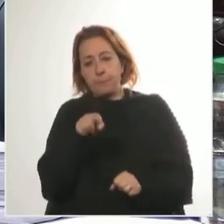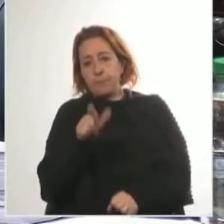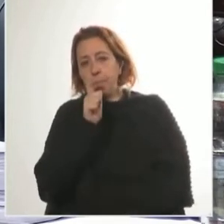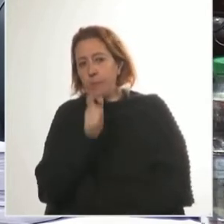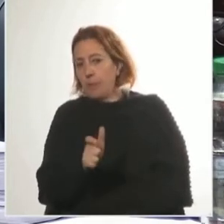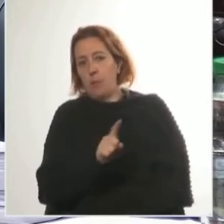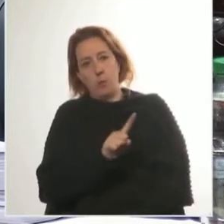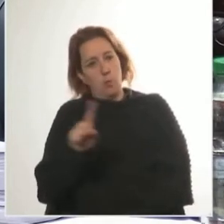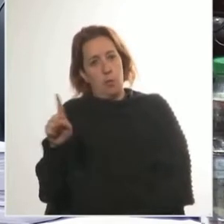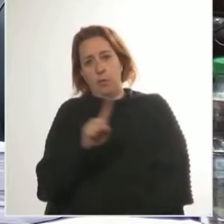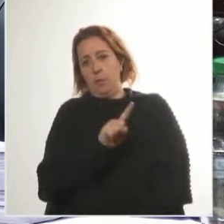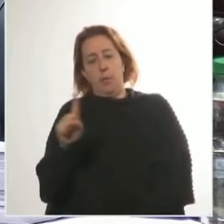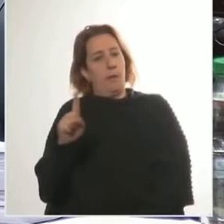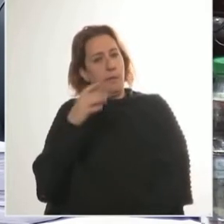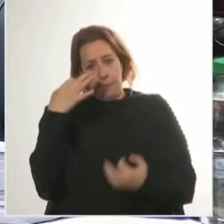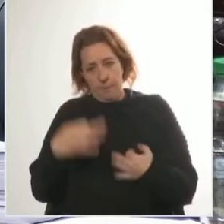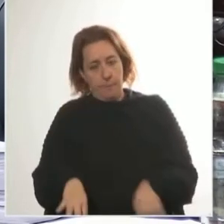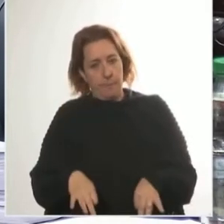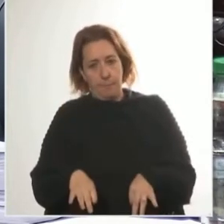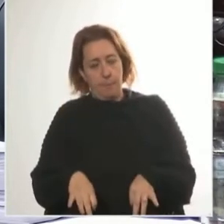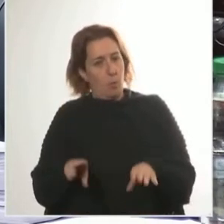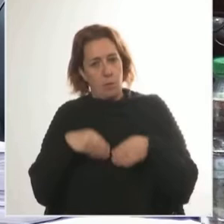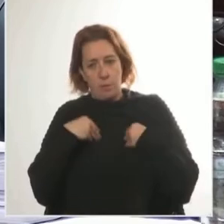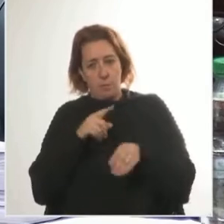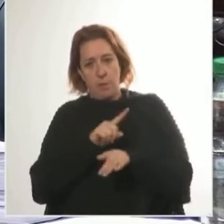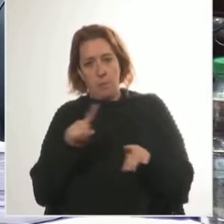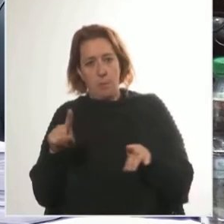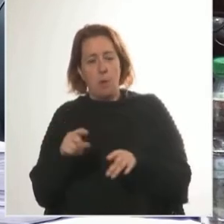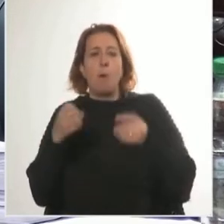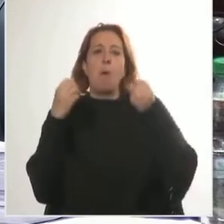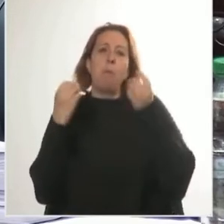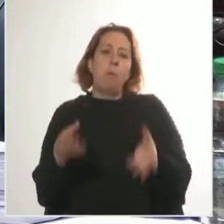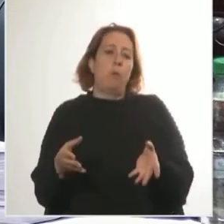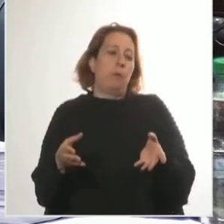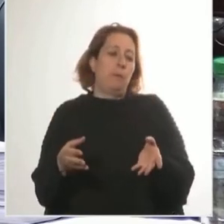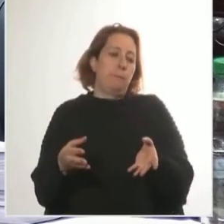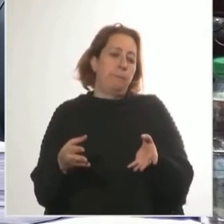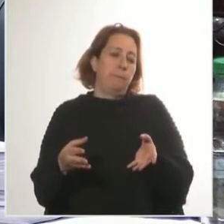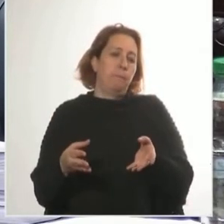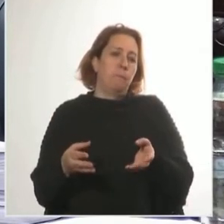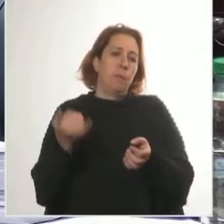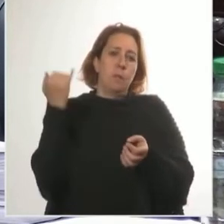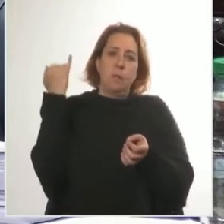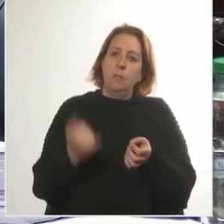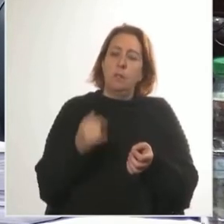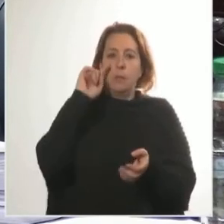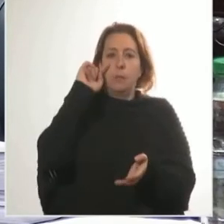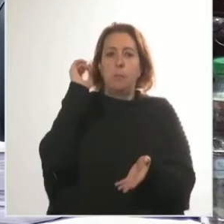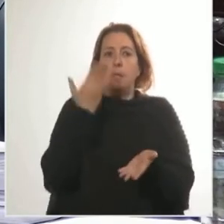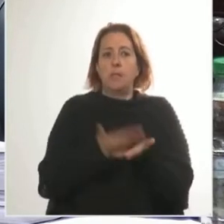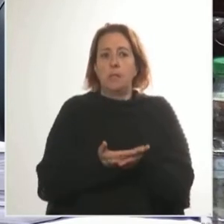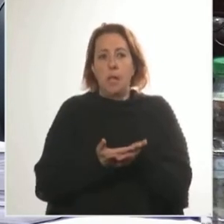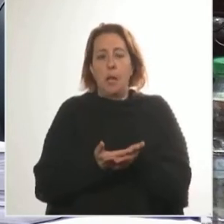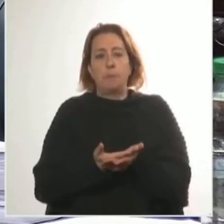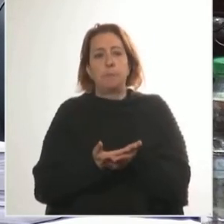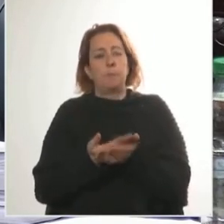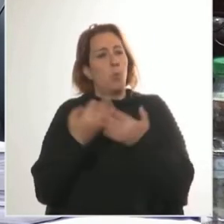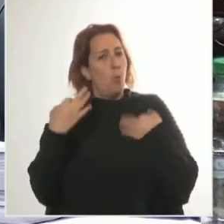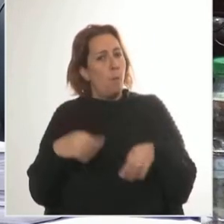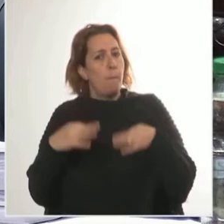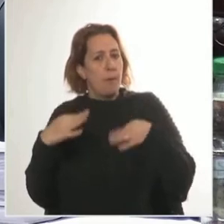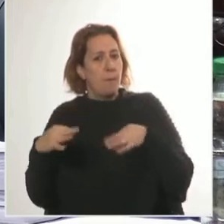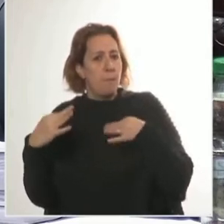argumento no es de recibo. Porque si bien acá se plantea como un mérito el cumplimiento